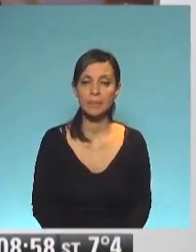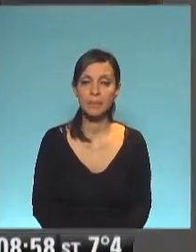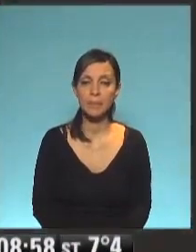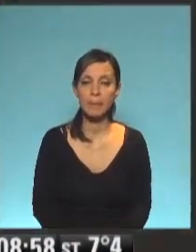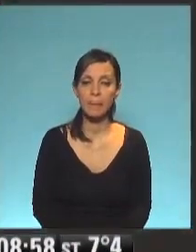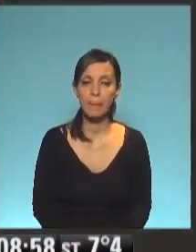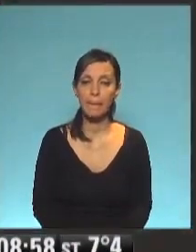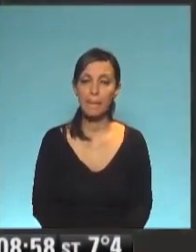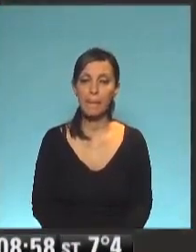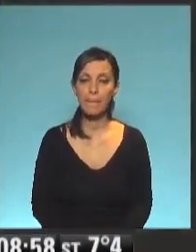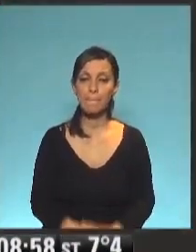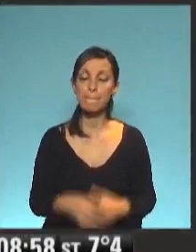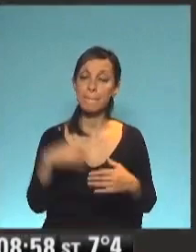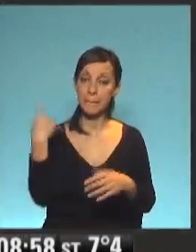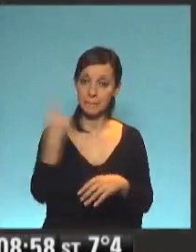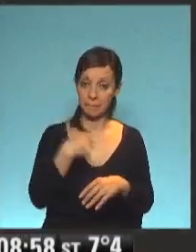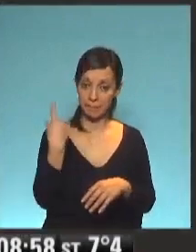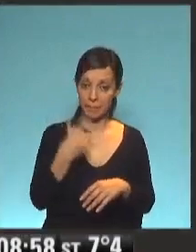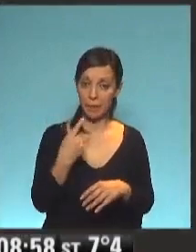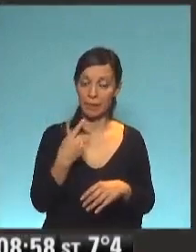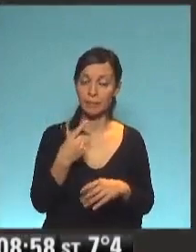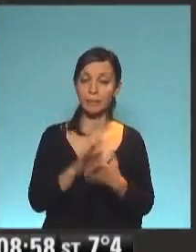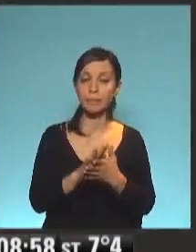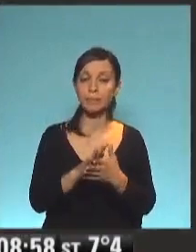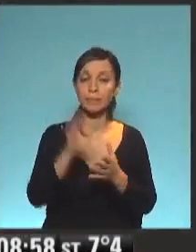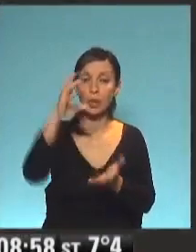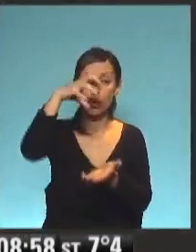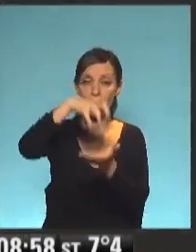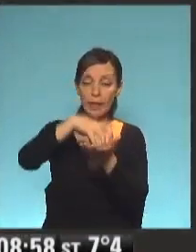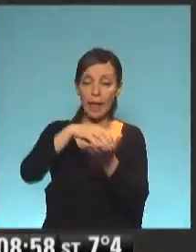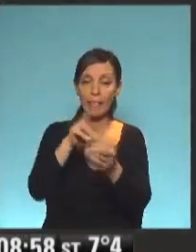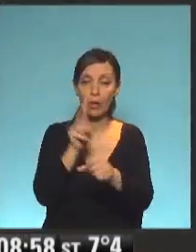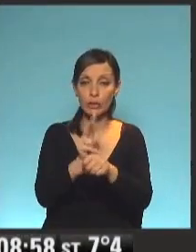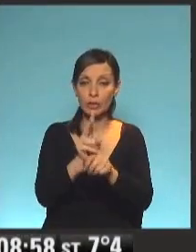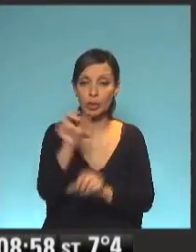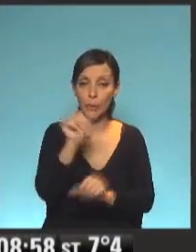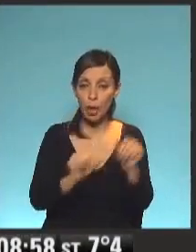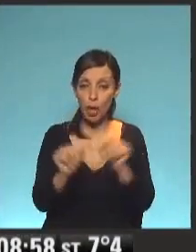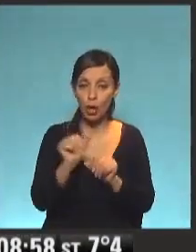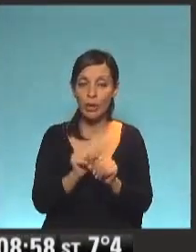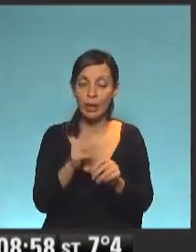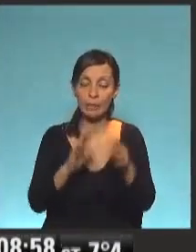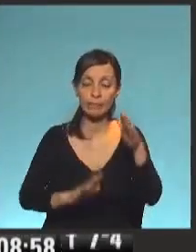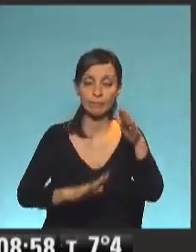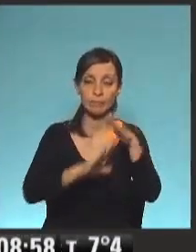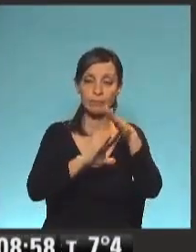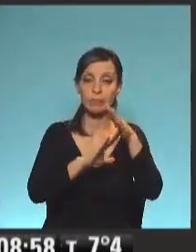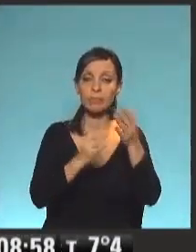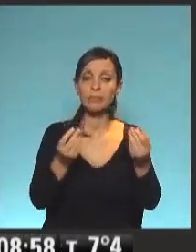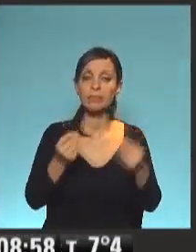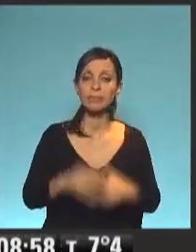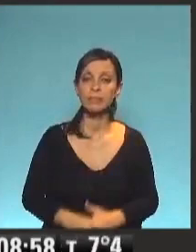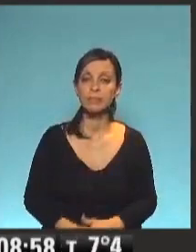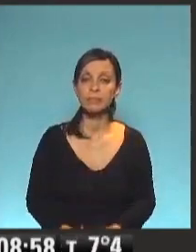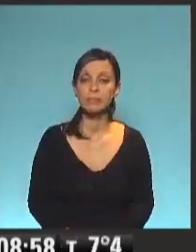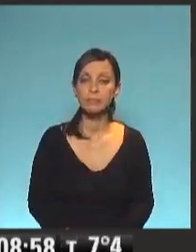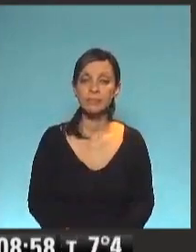Bueno, en nuestro caso, digamos, la unidad de contención biológica es fundamental cuando nos enfrentamos